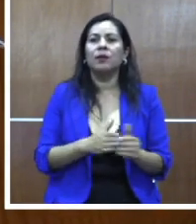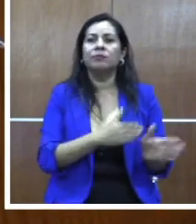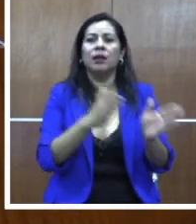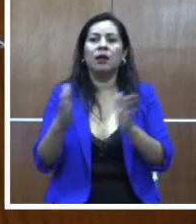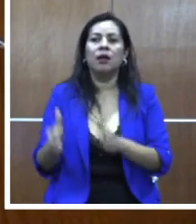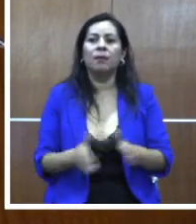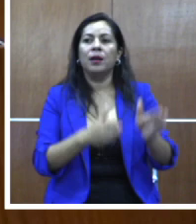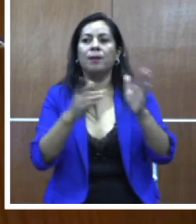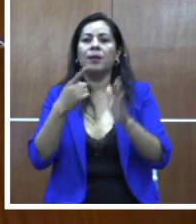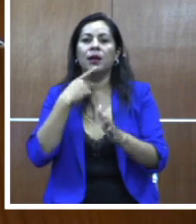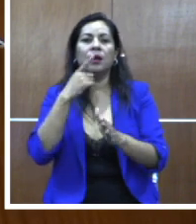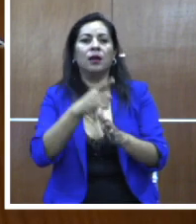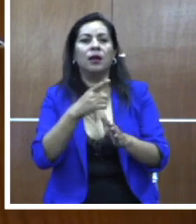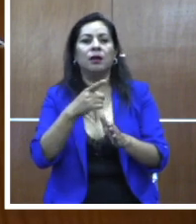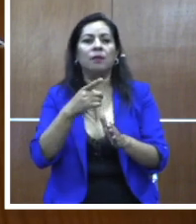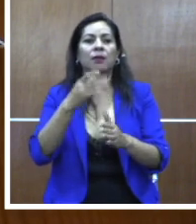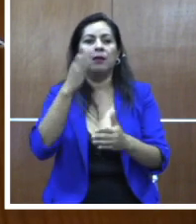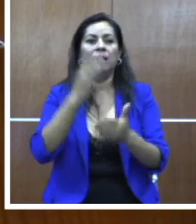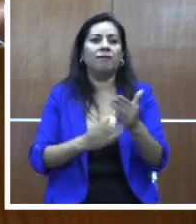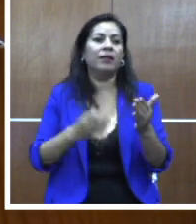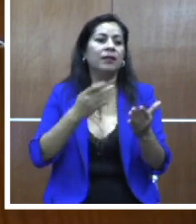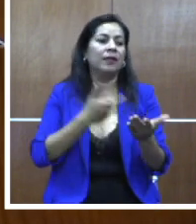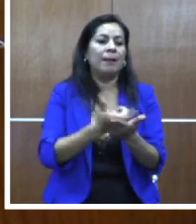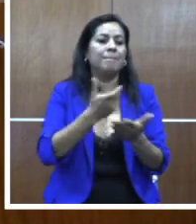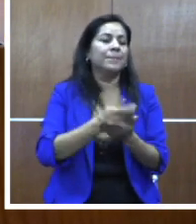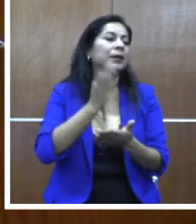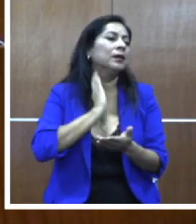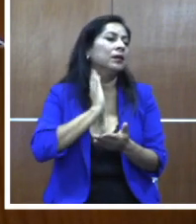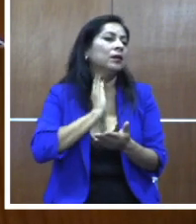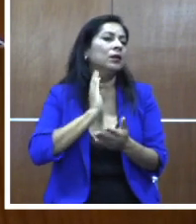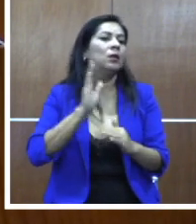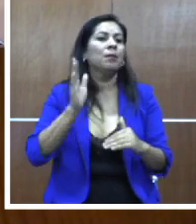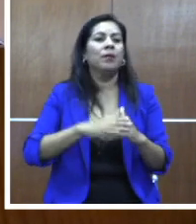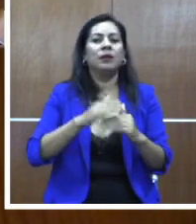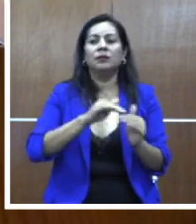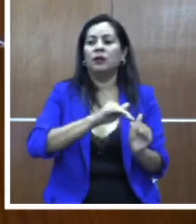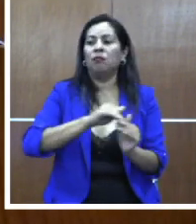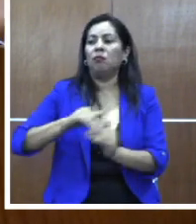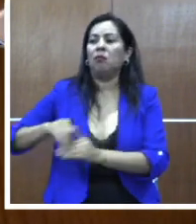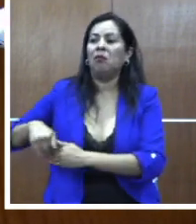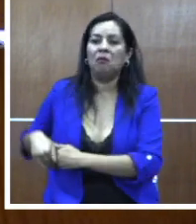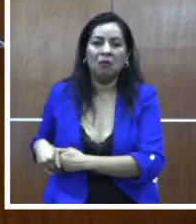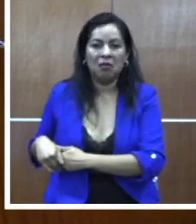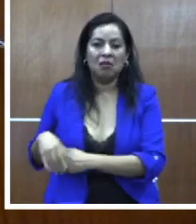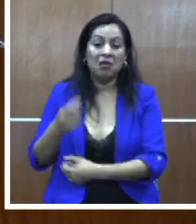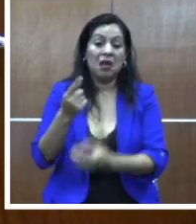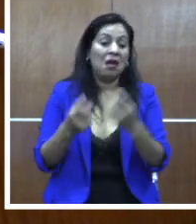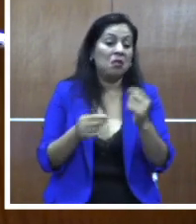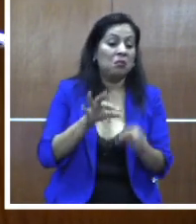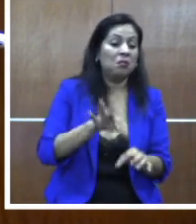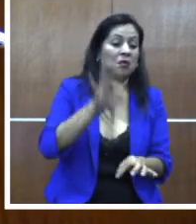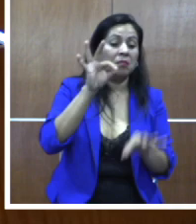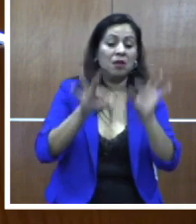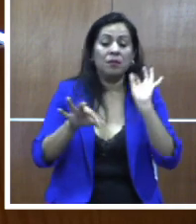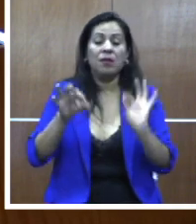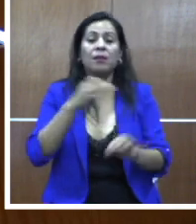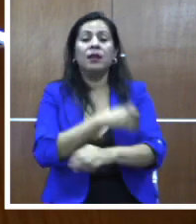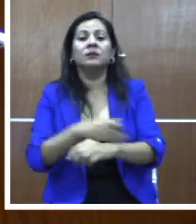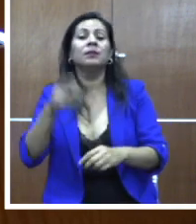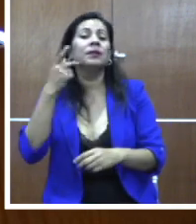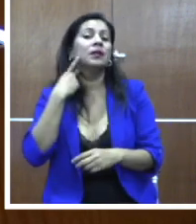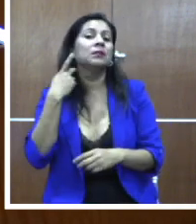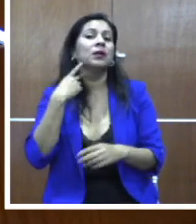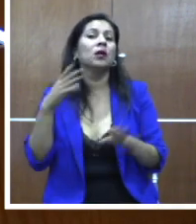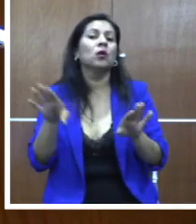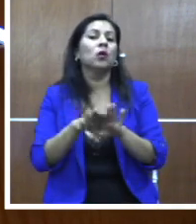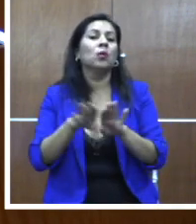para defraudadores fiscales. No más carpetas en el cajón, impunidad selectiva para las familias políticas